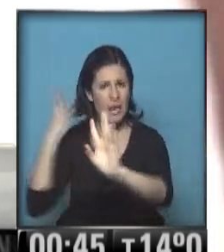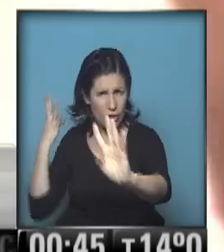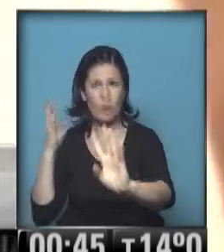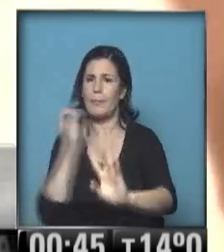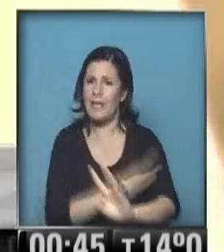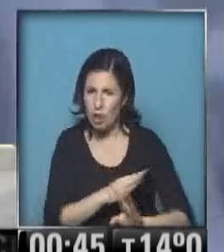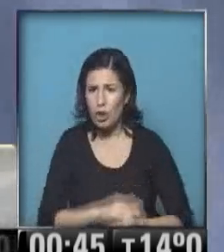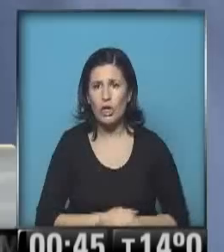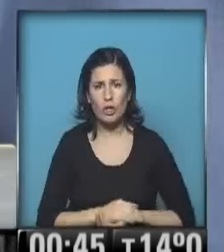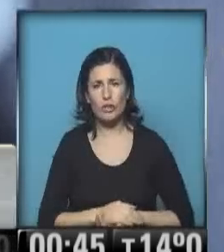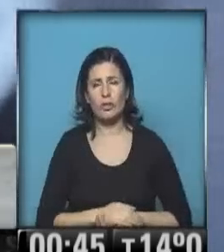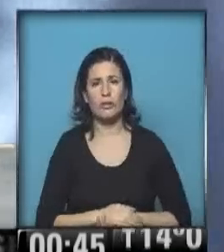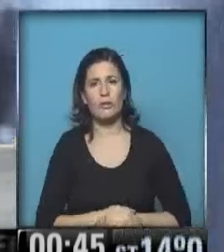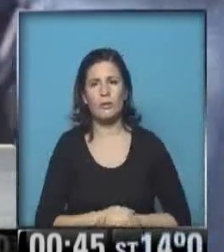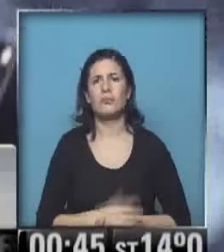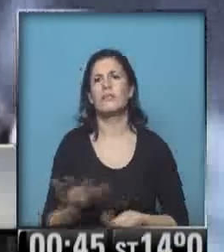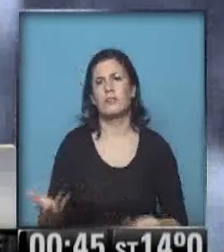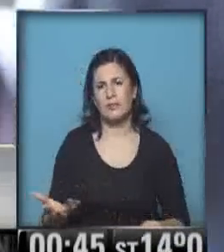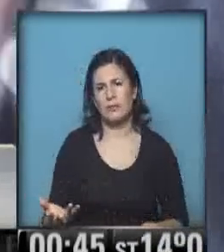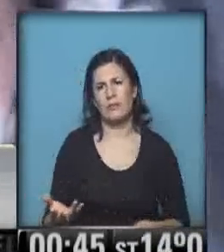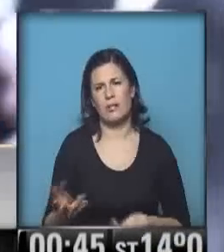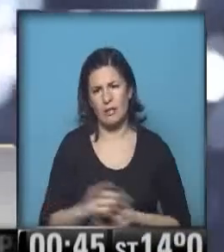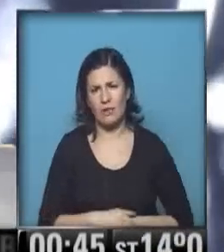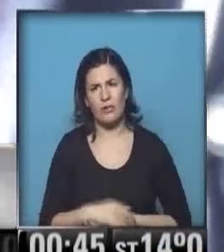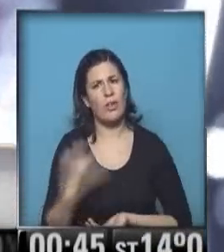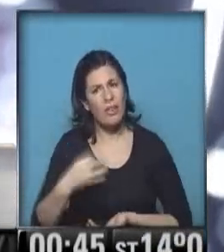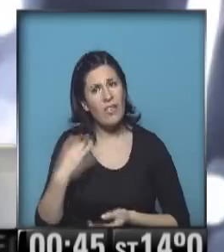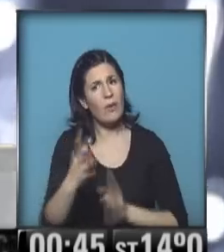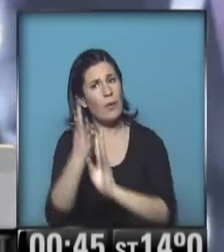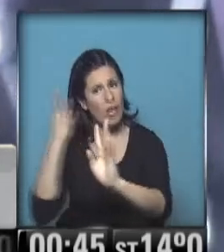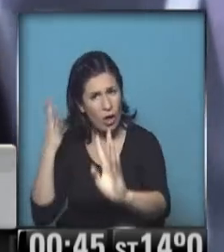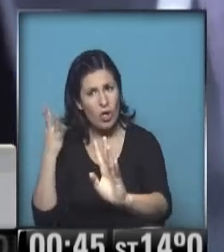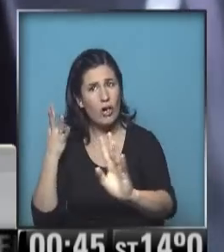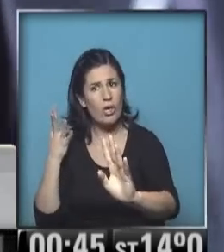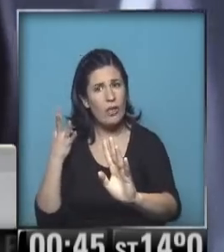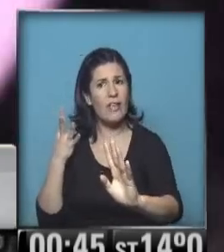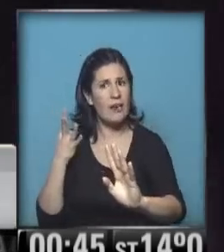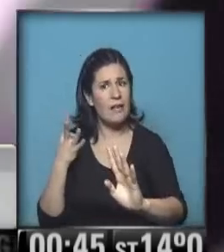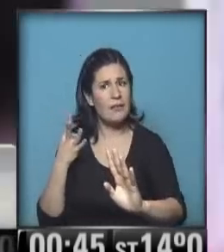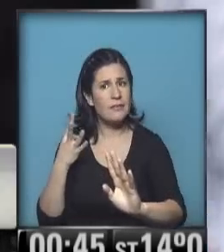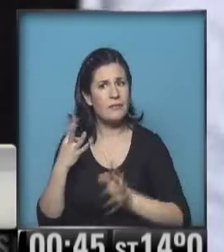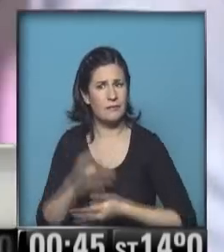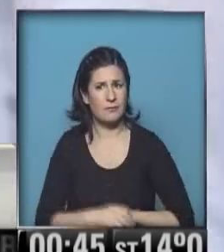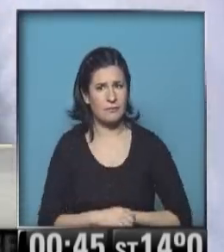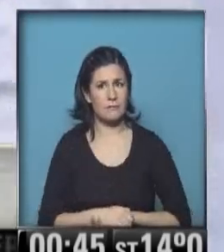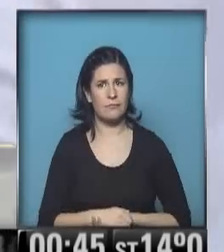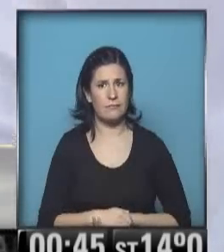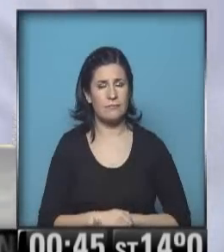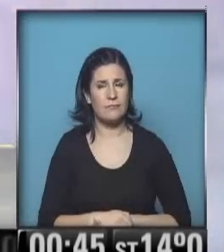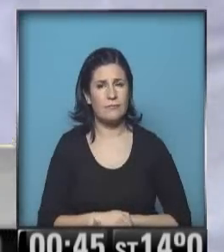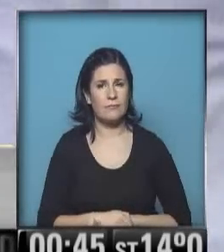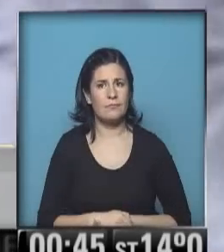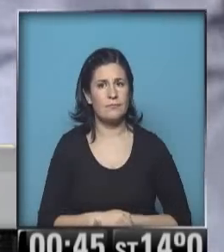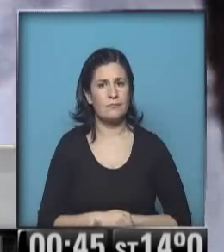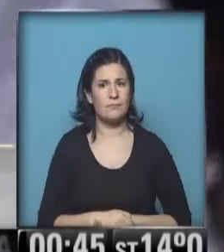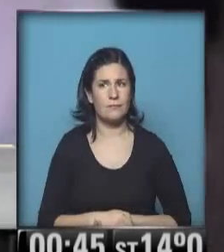la fila. No me la jiponen en la plaza de enfrente. Hagan lo que tienen que hacer en la plaza de enfrente y cruzan. Y hagan la